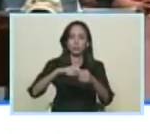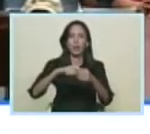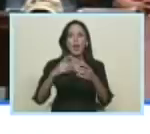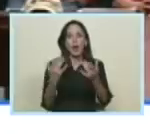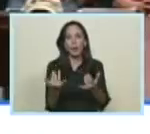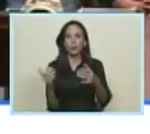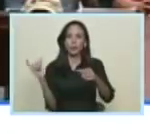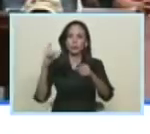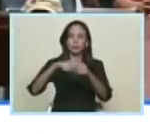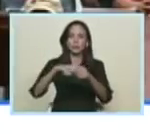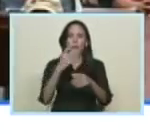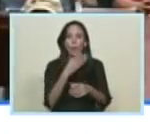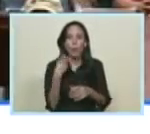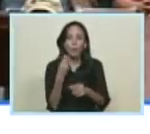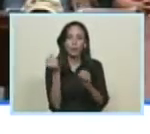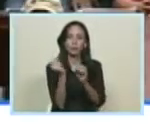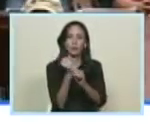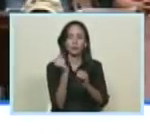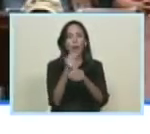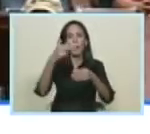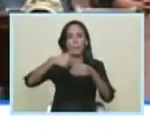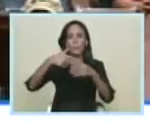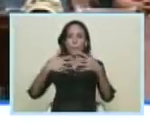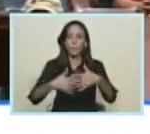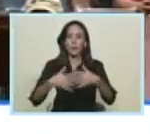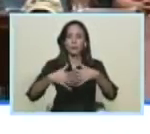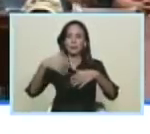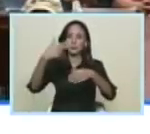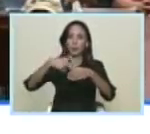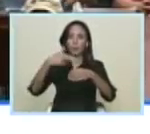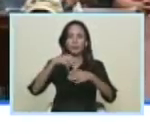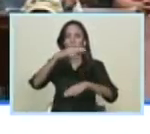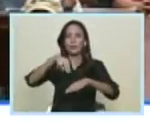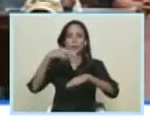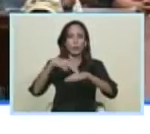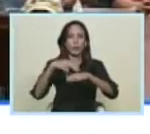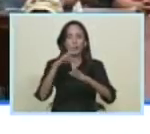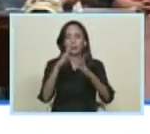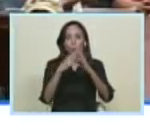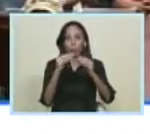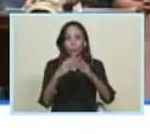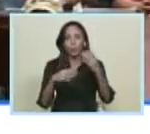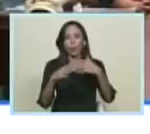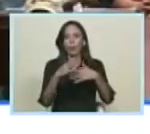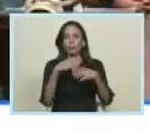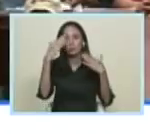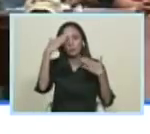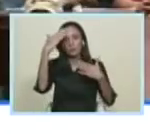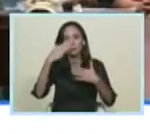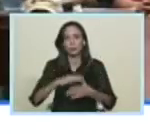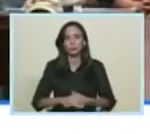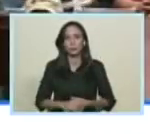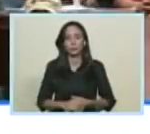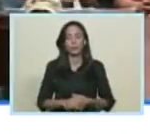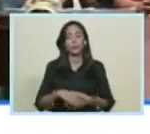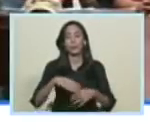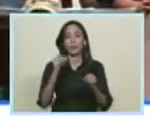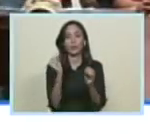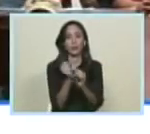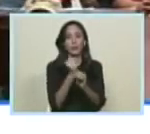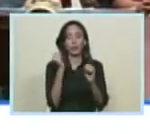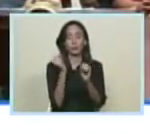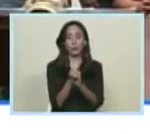Chamba Juvenil en PDVSA y a nivel nacional. Bueno, saquen el máximo